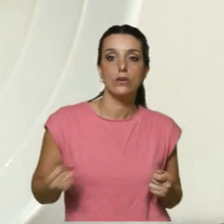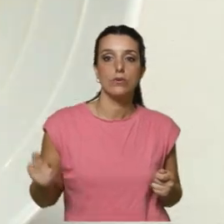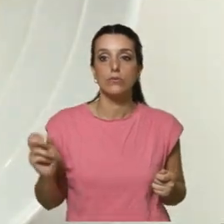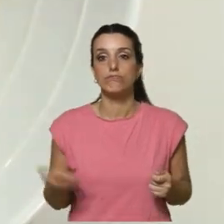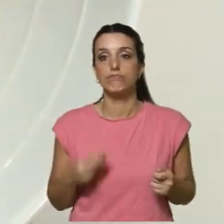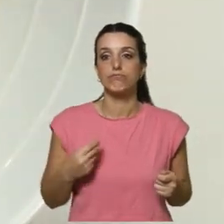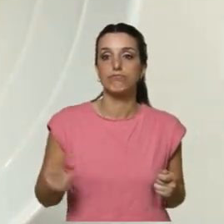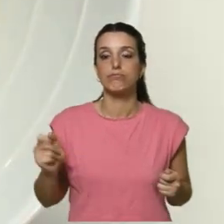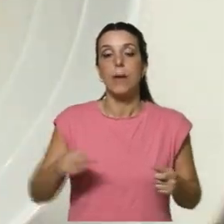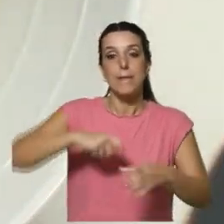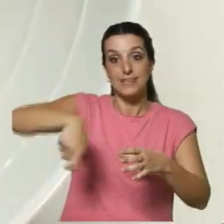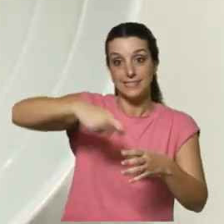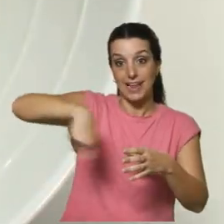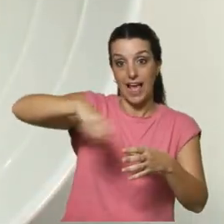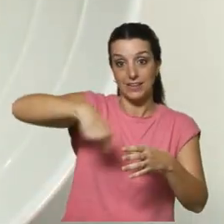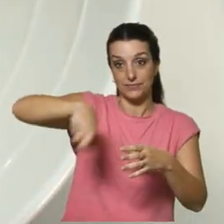Seguís mezclando así.